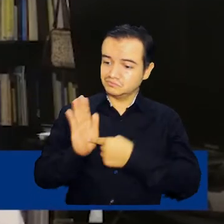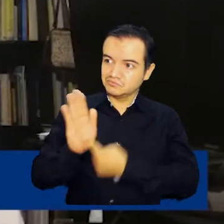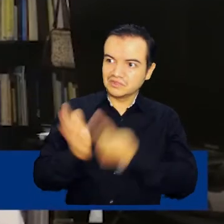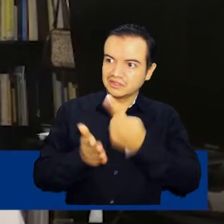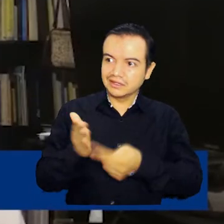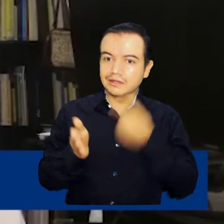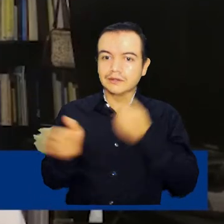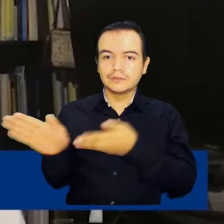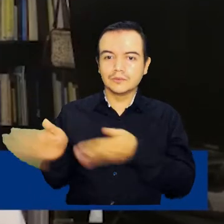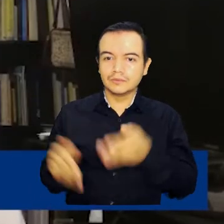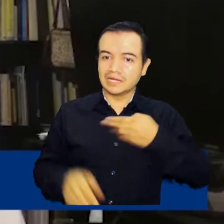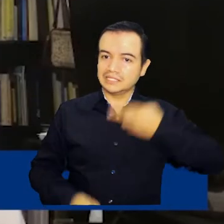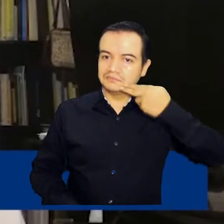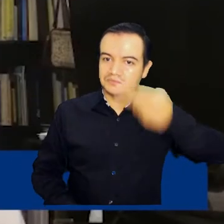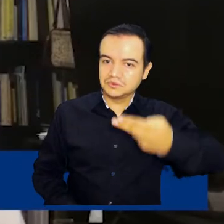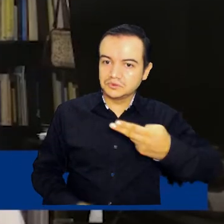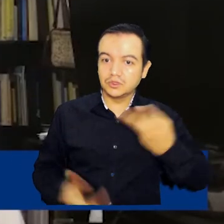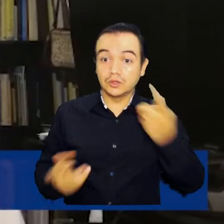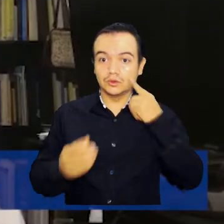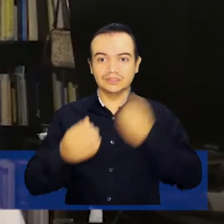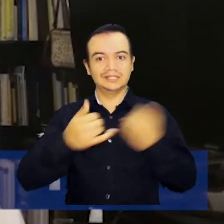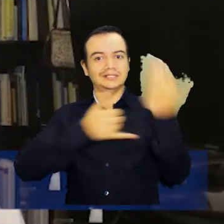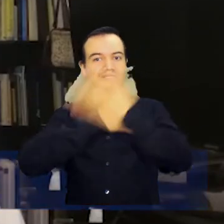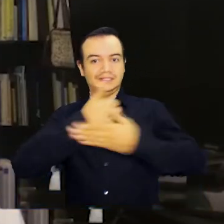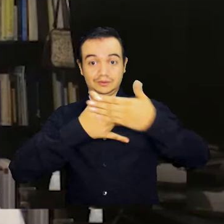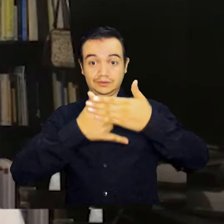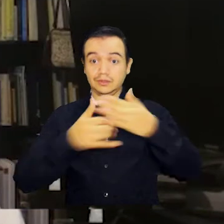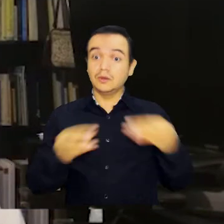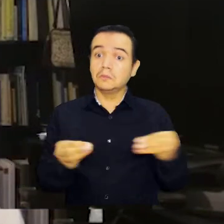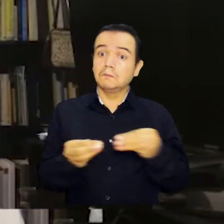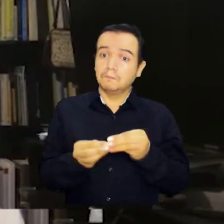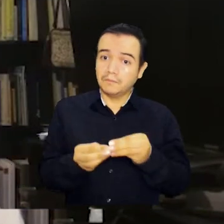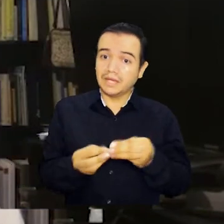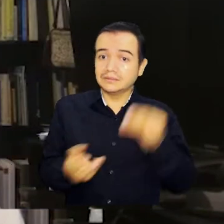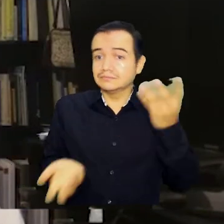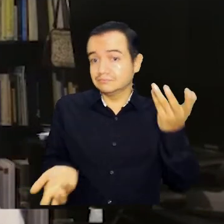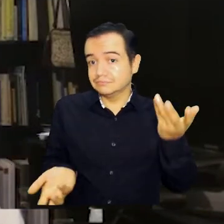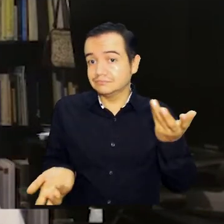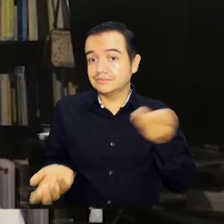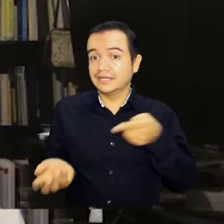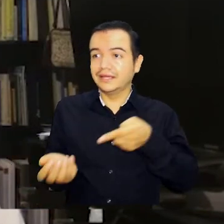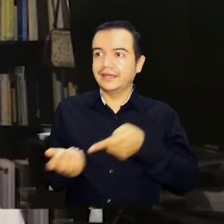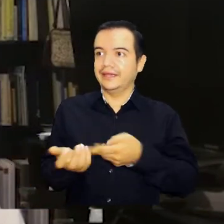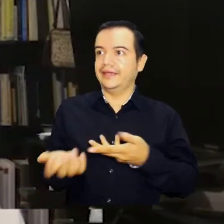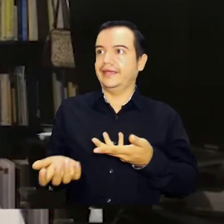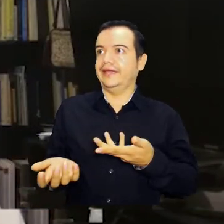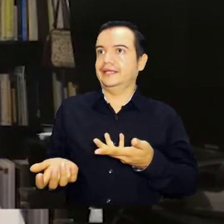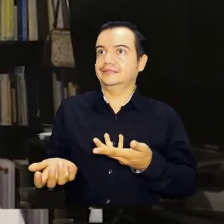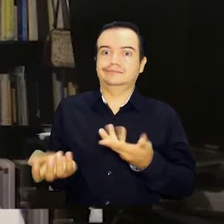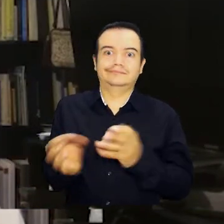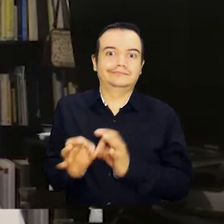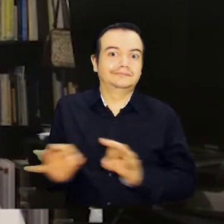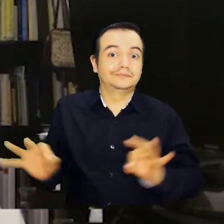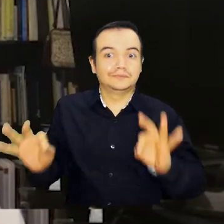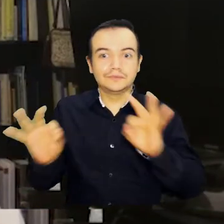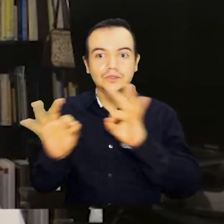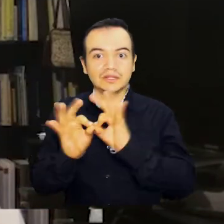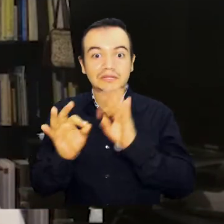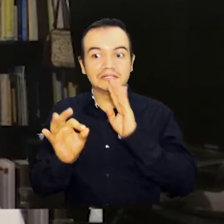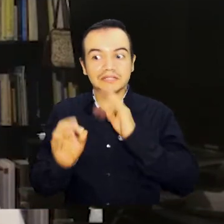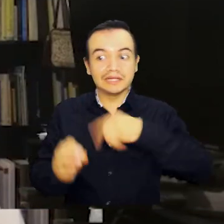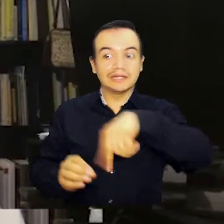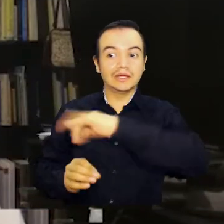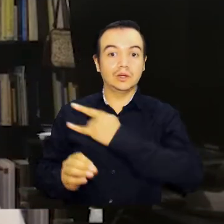poco lo que son los programas de historia a nivel nacional y obviamente eso resulta